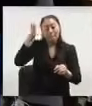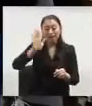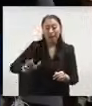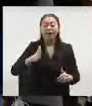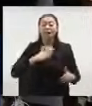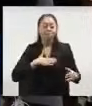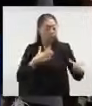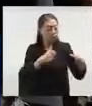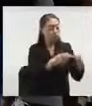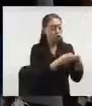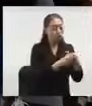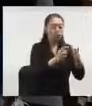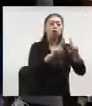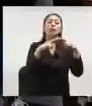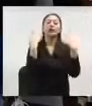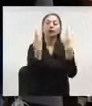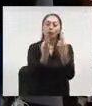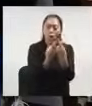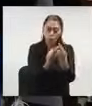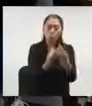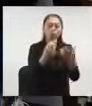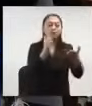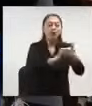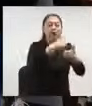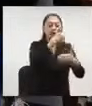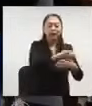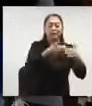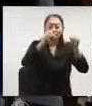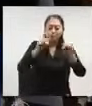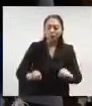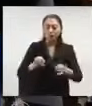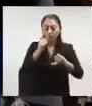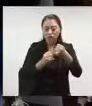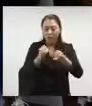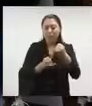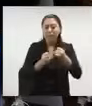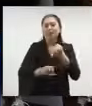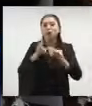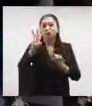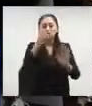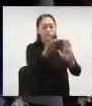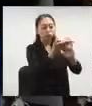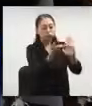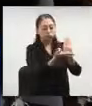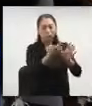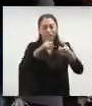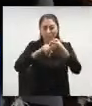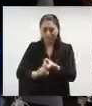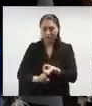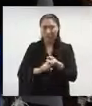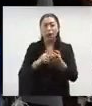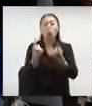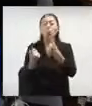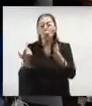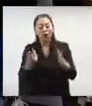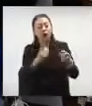comisión sesione, según agenda, terminemos los dos puntos que tenemos pendientes, que son el